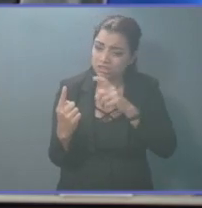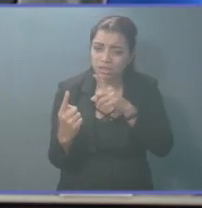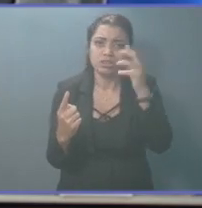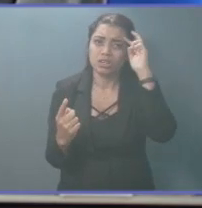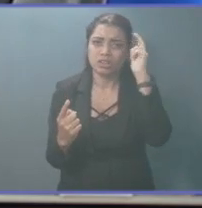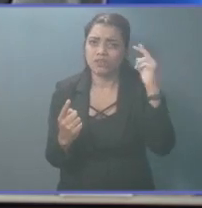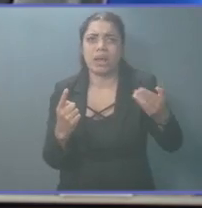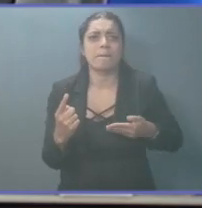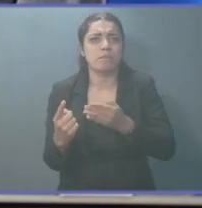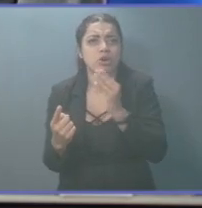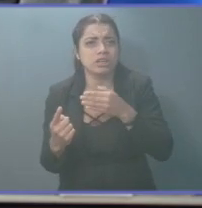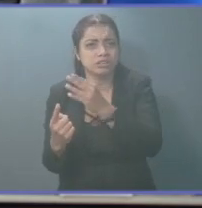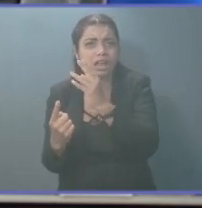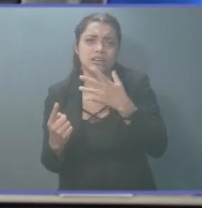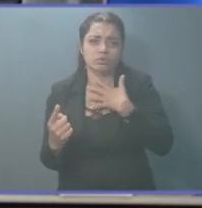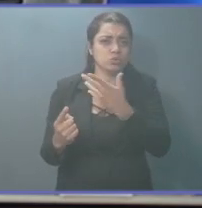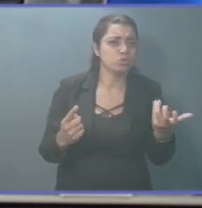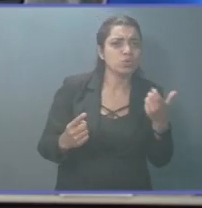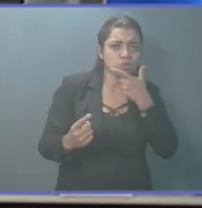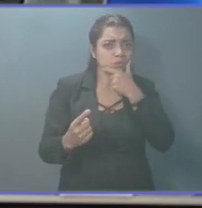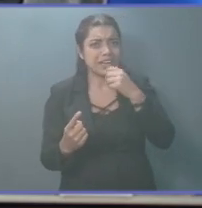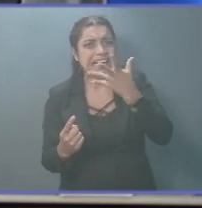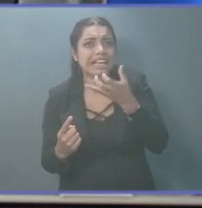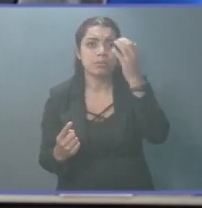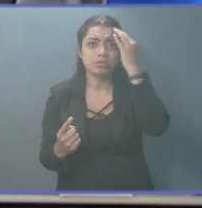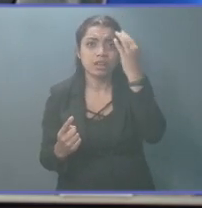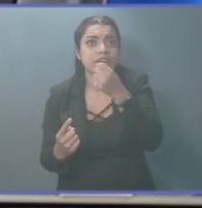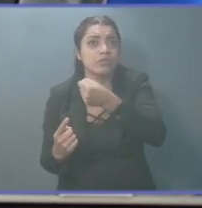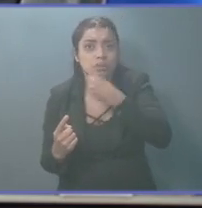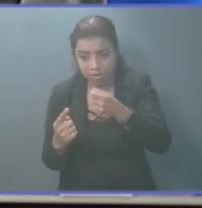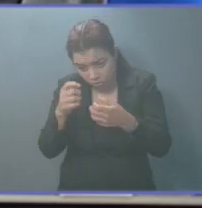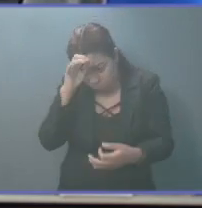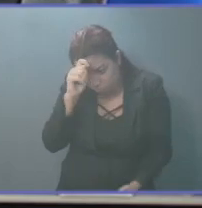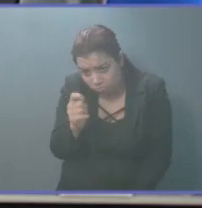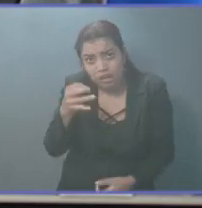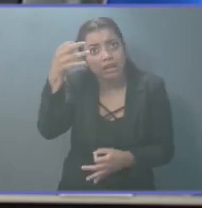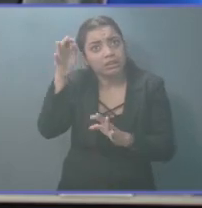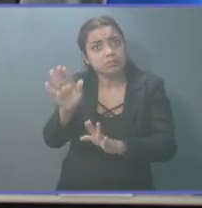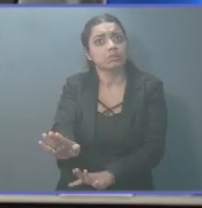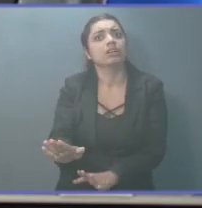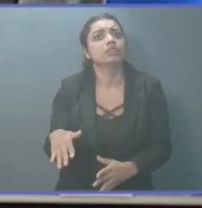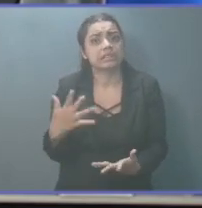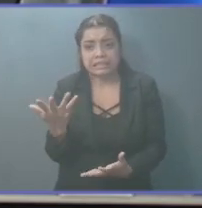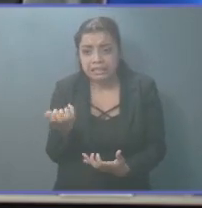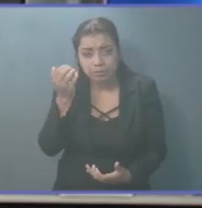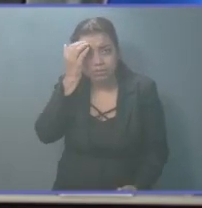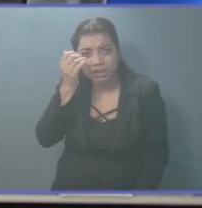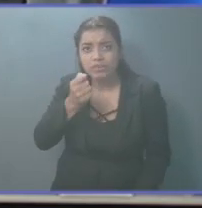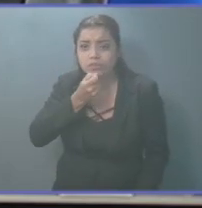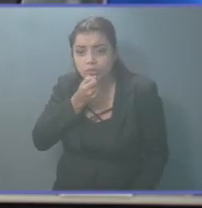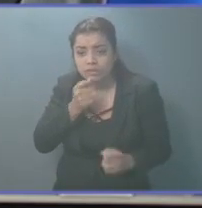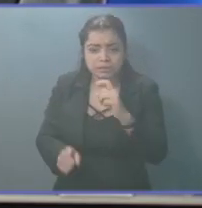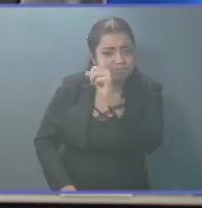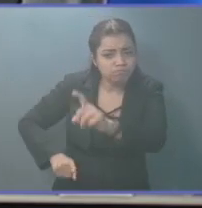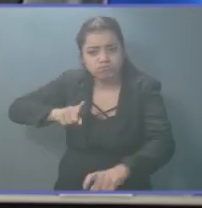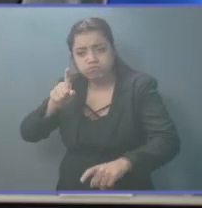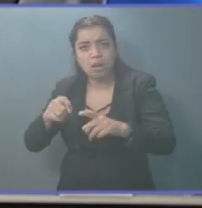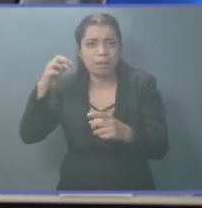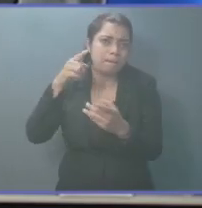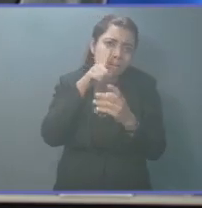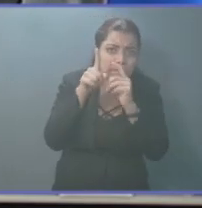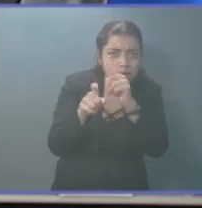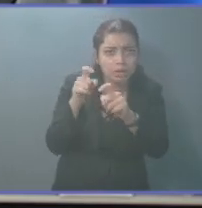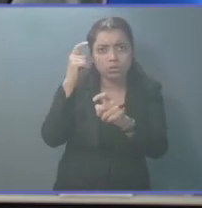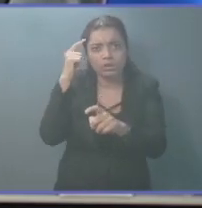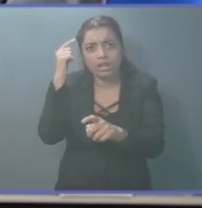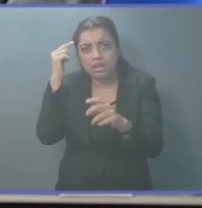un funcionario. La interpelación es un acto respetuosísimo en dirección a obtener respuestas sobre preguntas racionales,